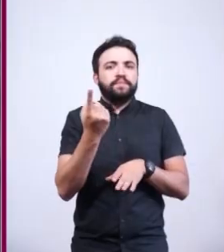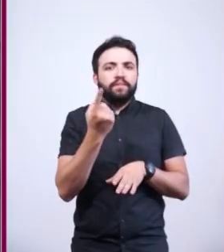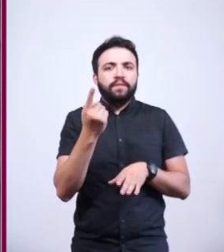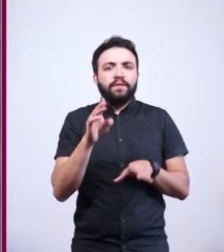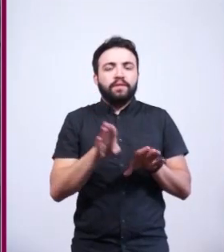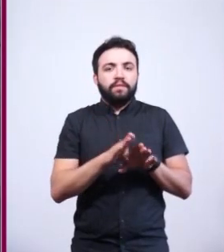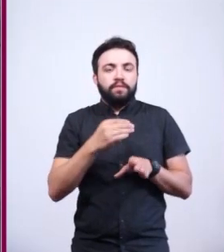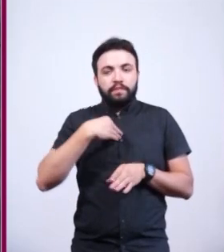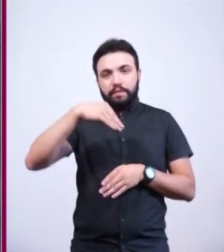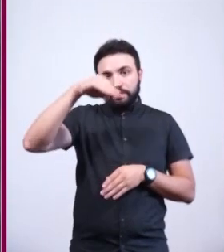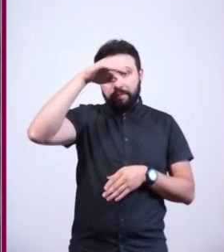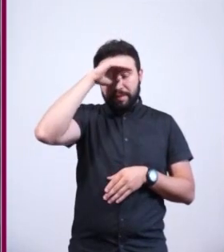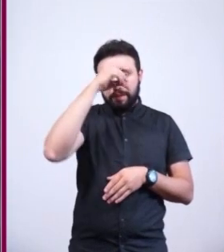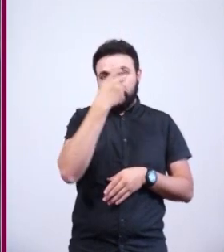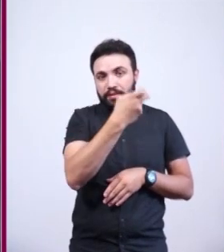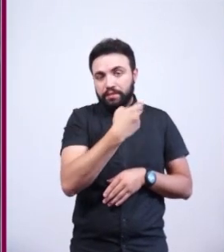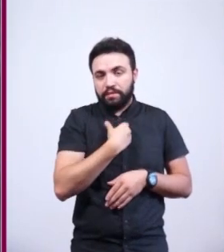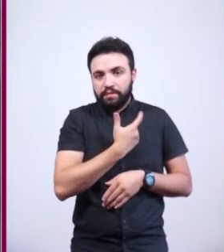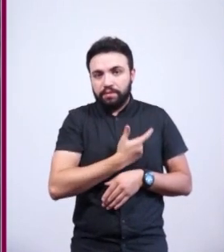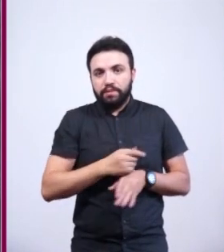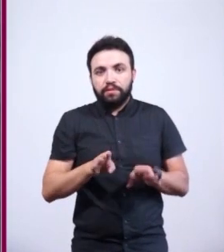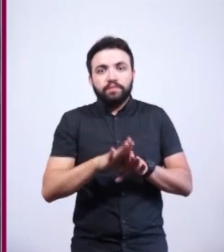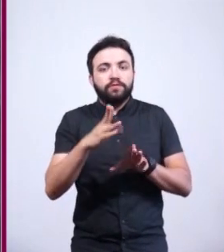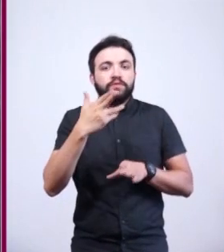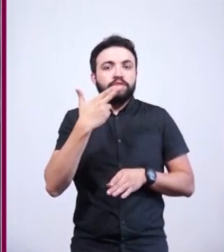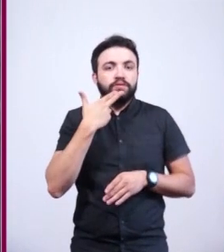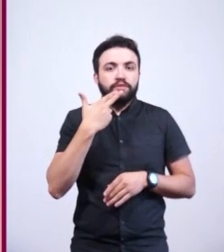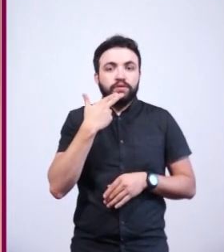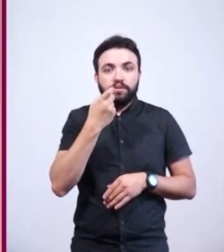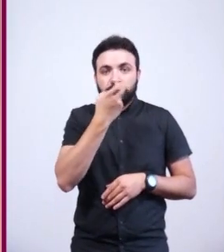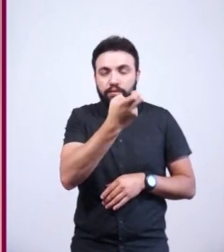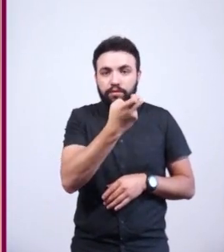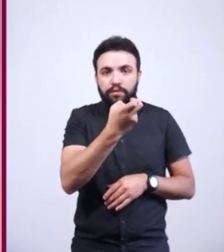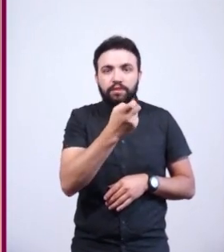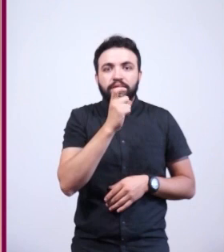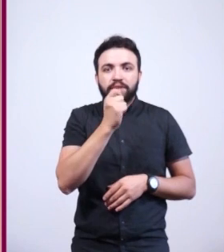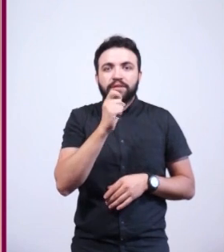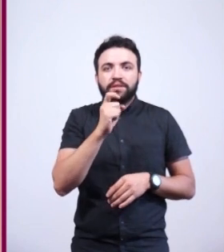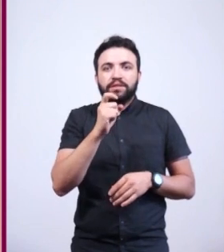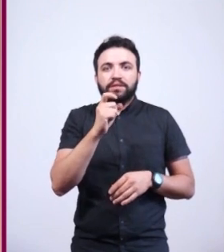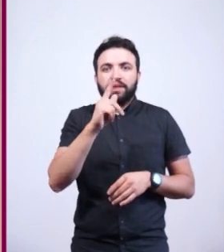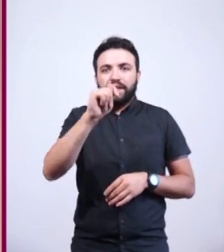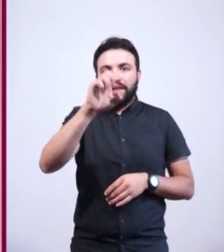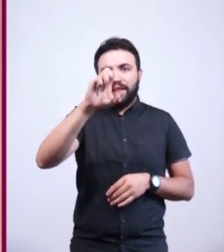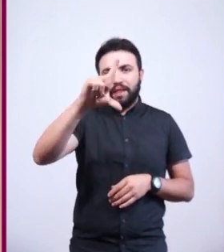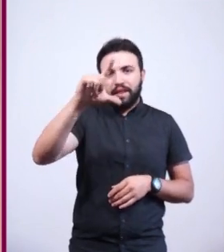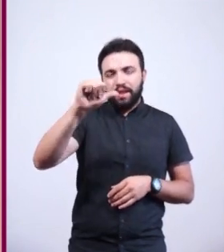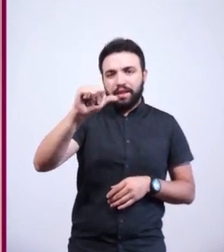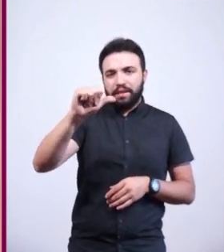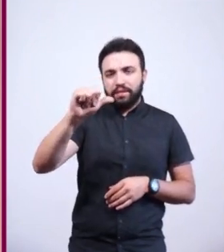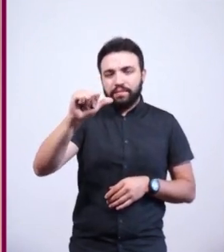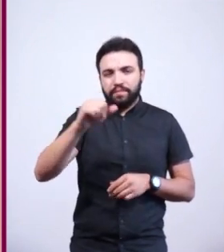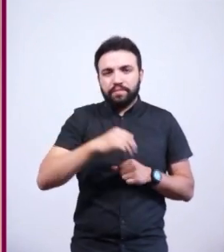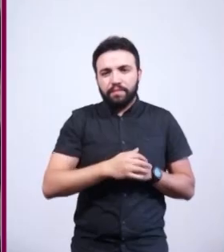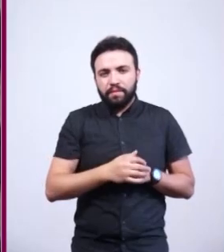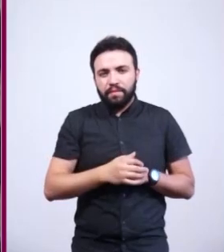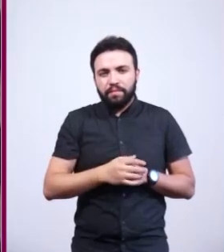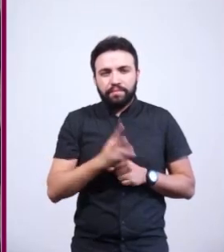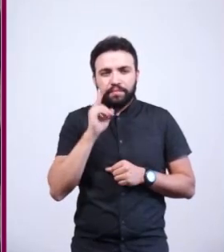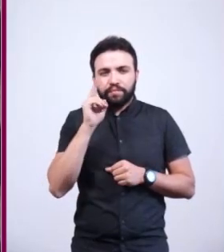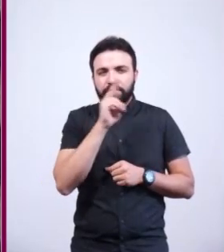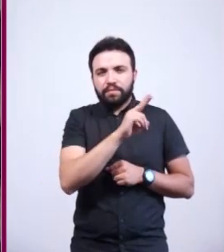tomé de usar este medio, que es el textil, y era, digamos, la primera vez que lo usaba, es una pieza que se